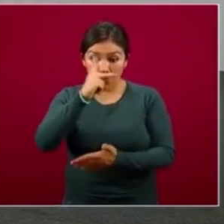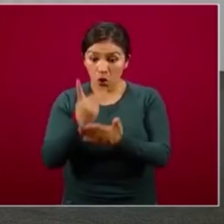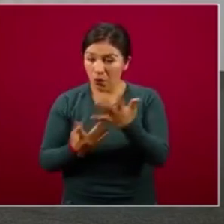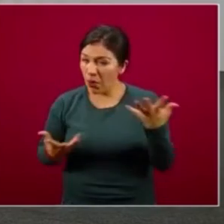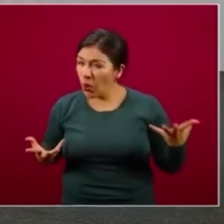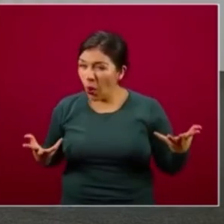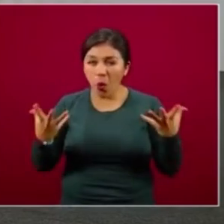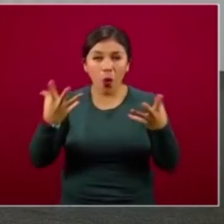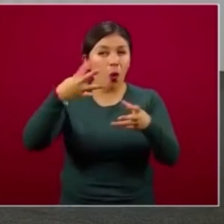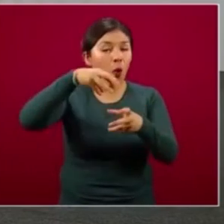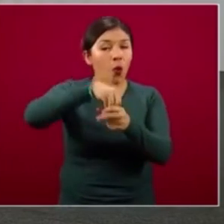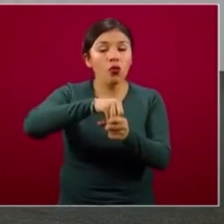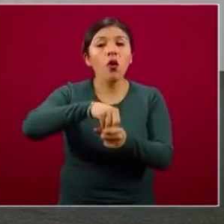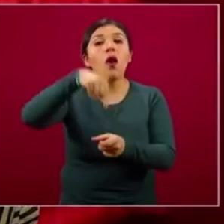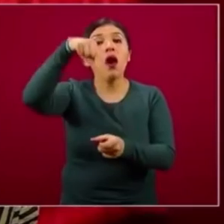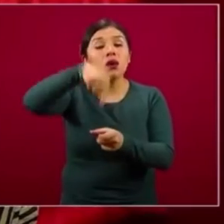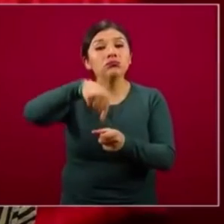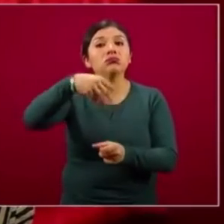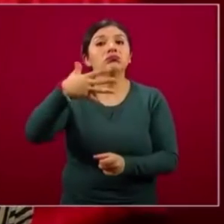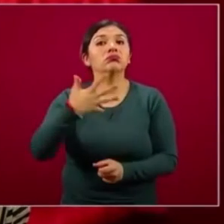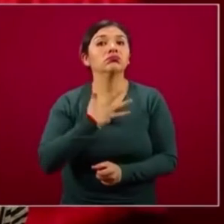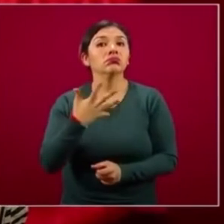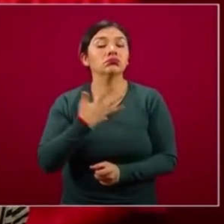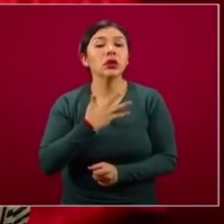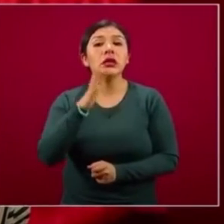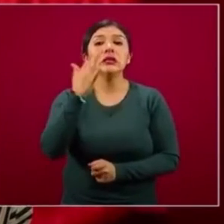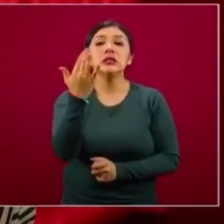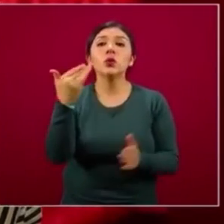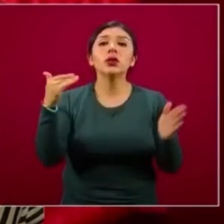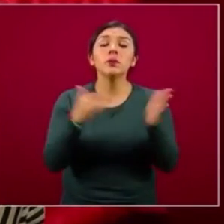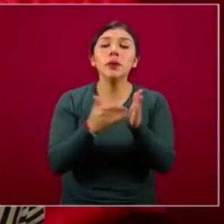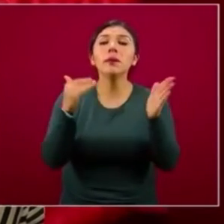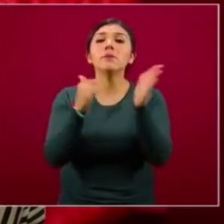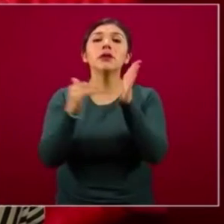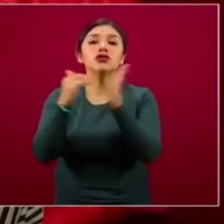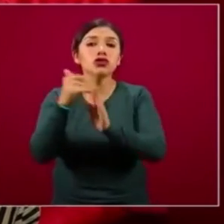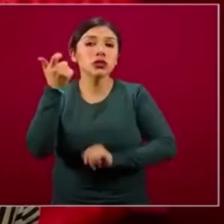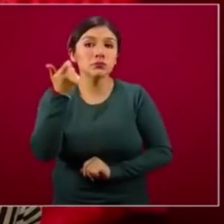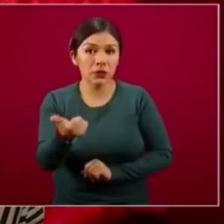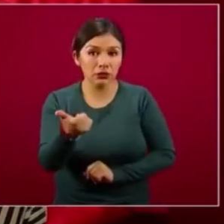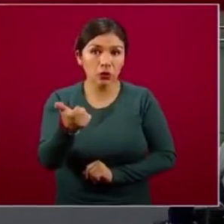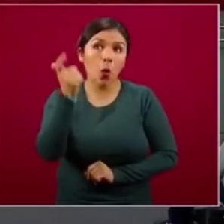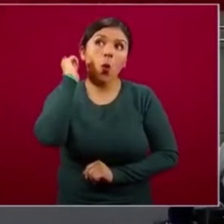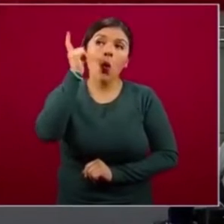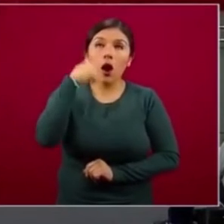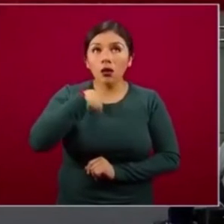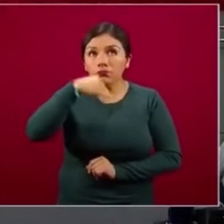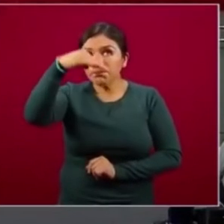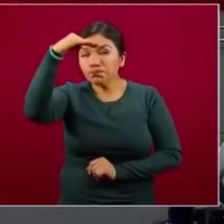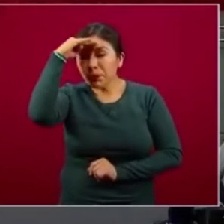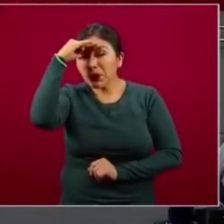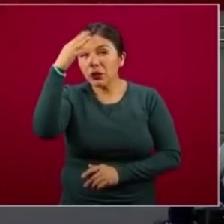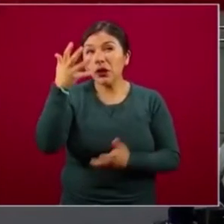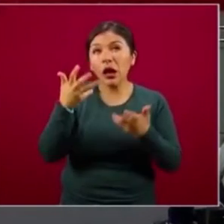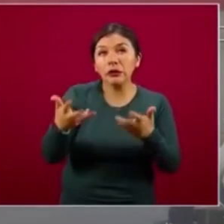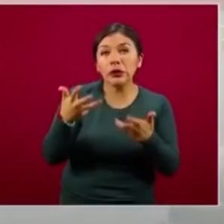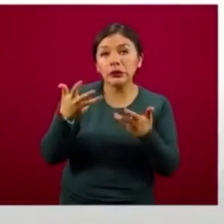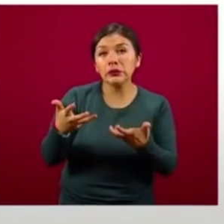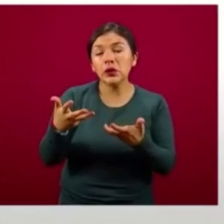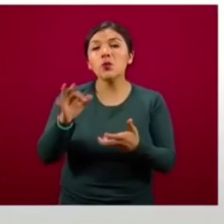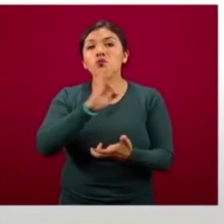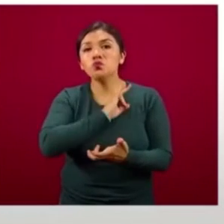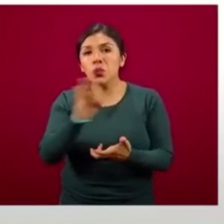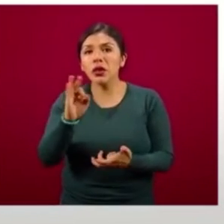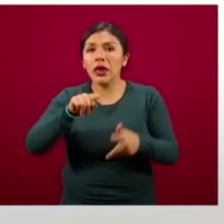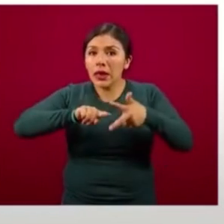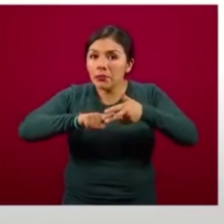conjunto tendrá 50 mil millones de pesos que esperamos poderlos